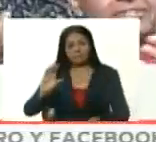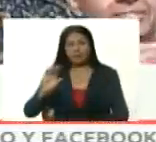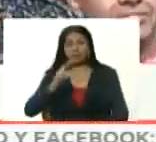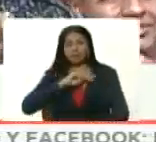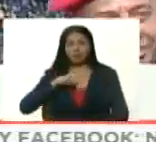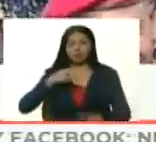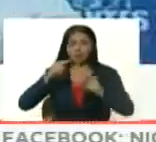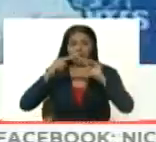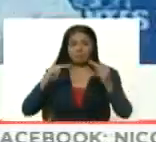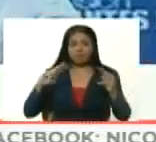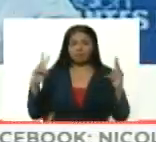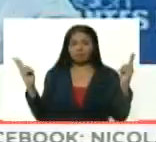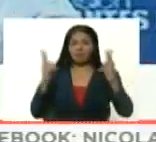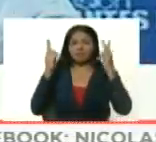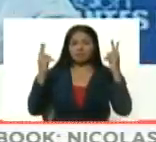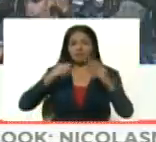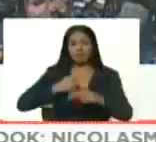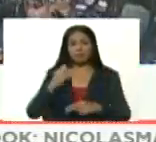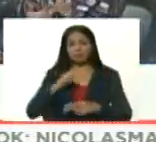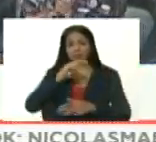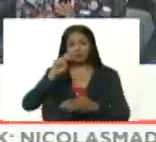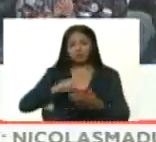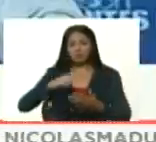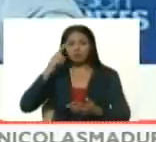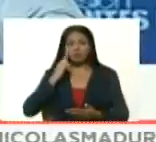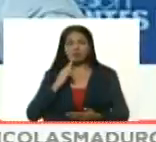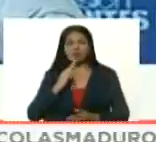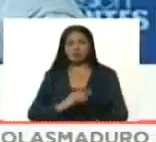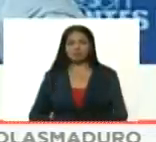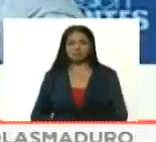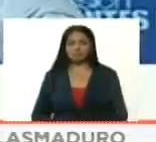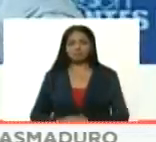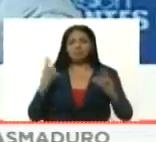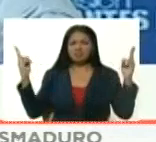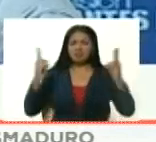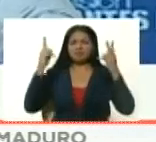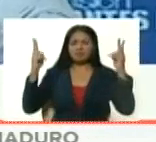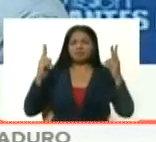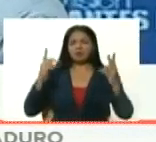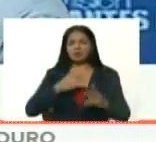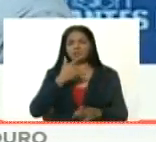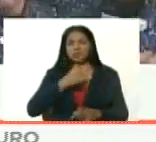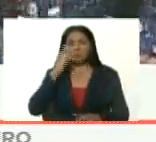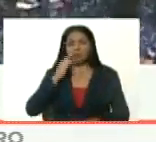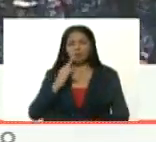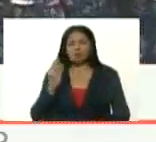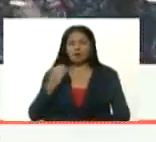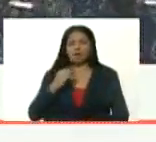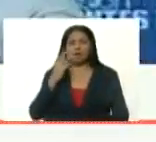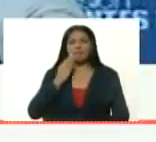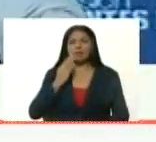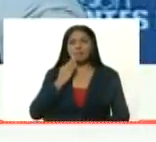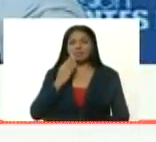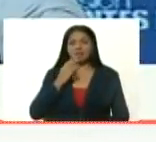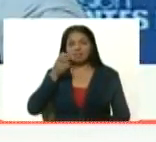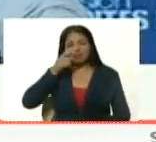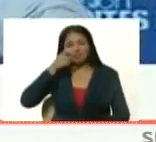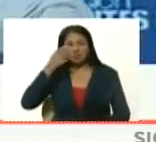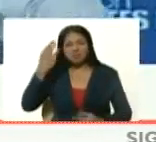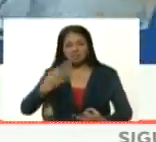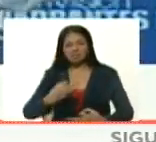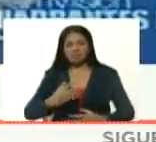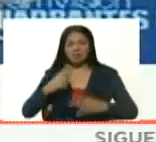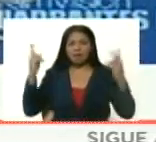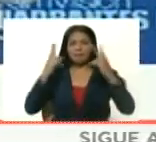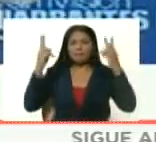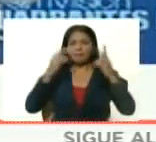viva la Policía Nacional Bolivariana! ¡Que viva la Universidad Nacional Experimental de la Seguridad! ¡Que